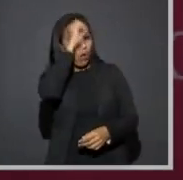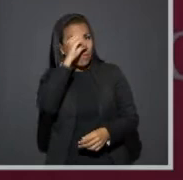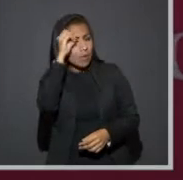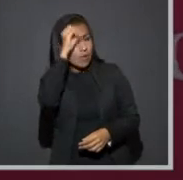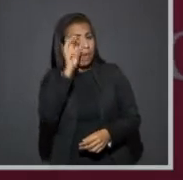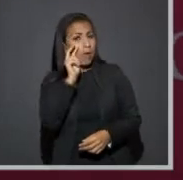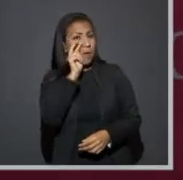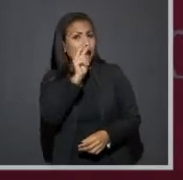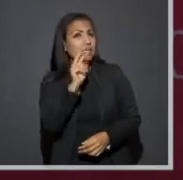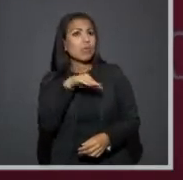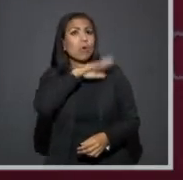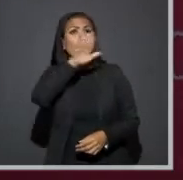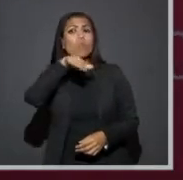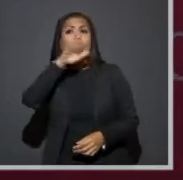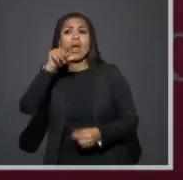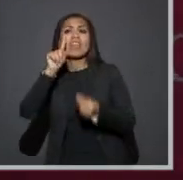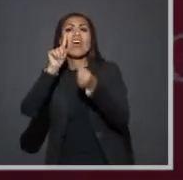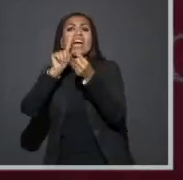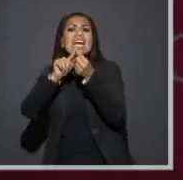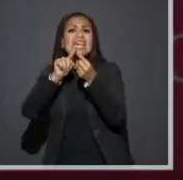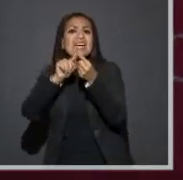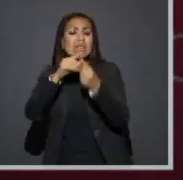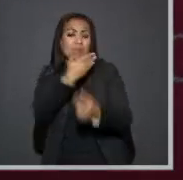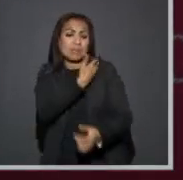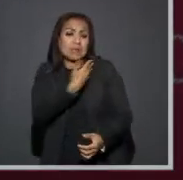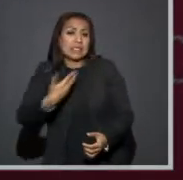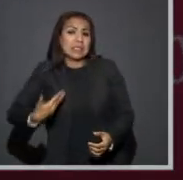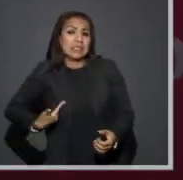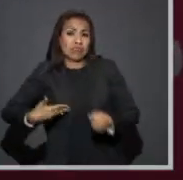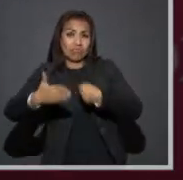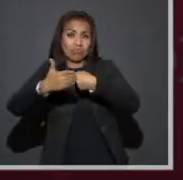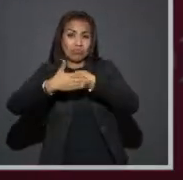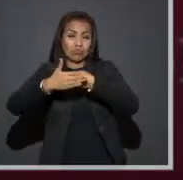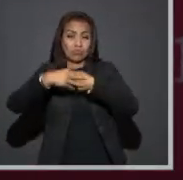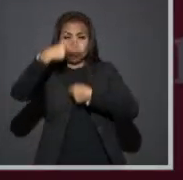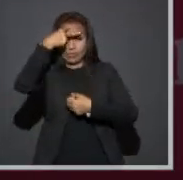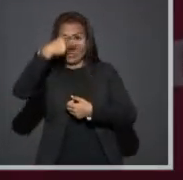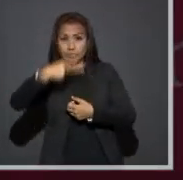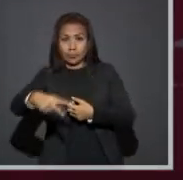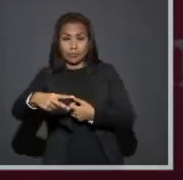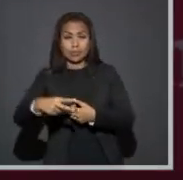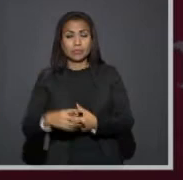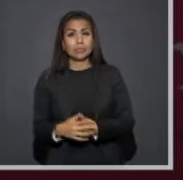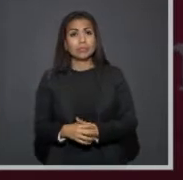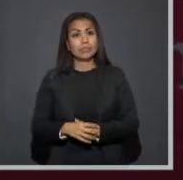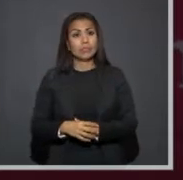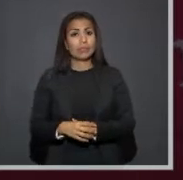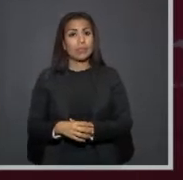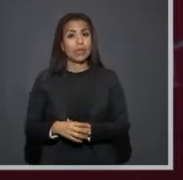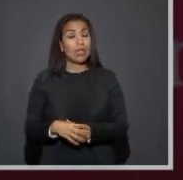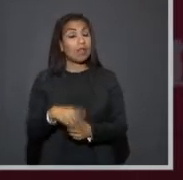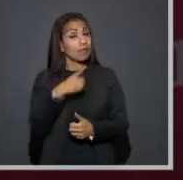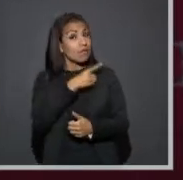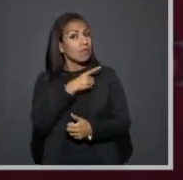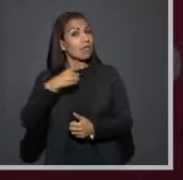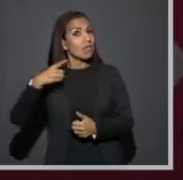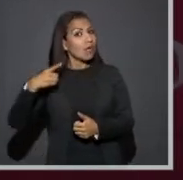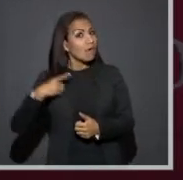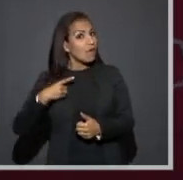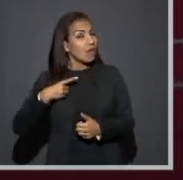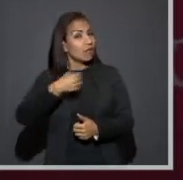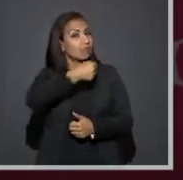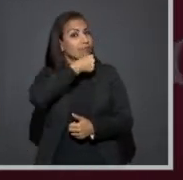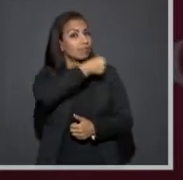que ocupará el cargo más importante en nuestro país y, como cualquier reclutamiento, tendrá que pasar por una